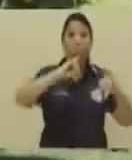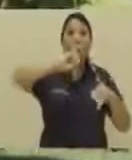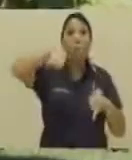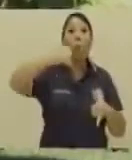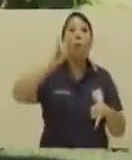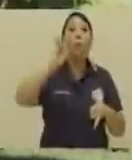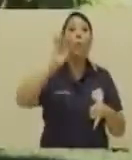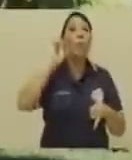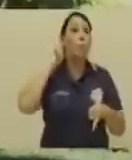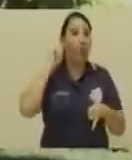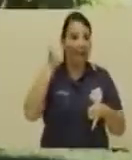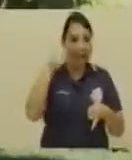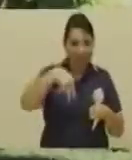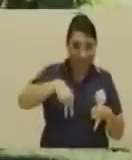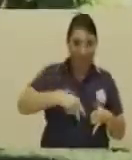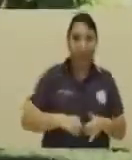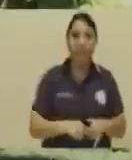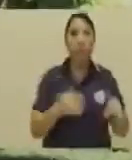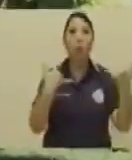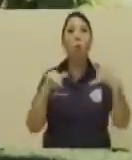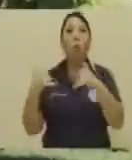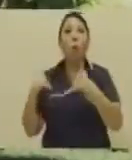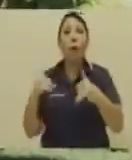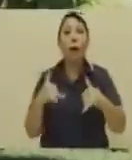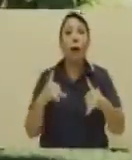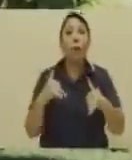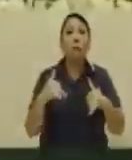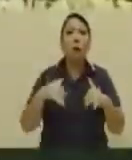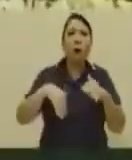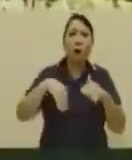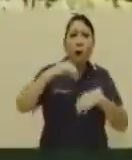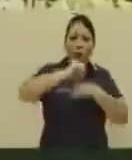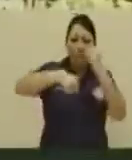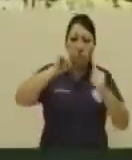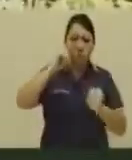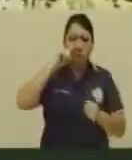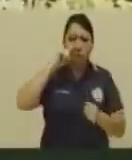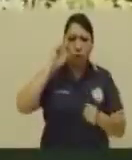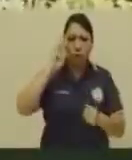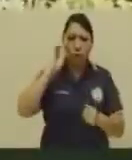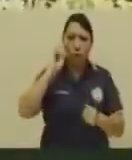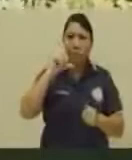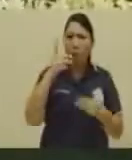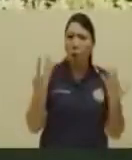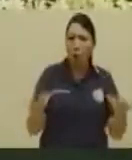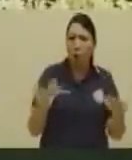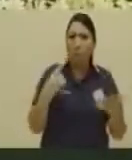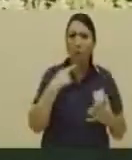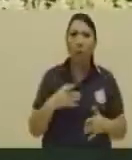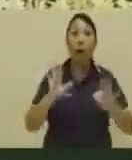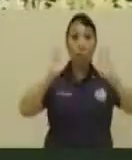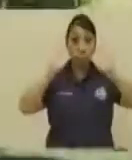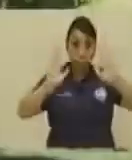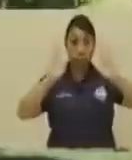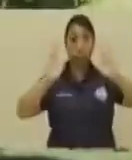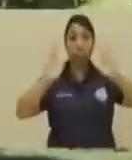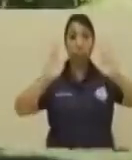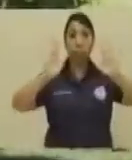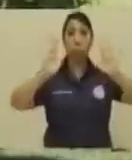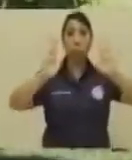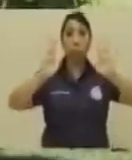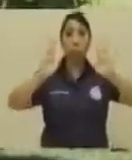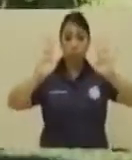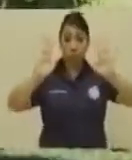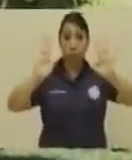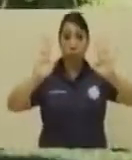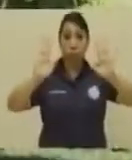frente con movimientos giratorios, valga la redundancia. Fútbol lo vamos a hacer con nuestras ambas manos,